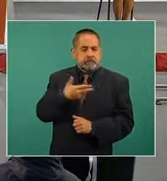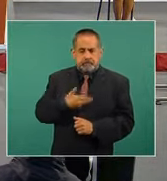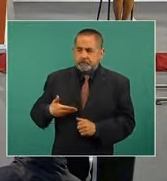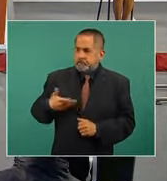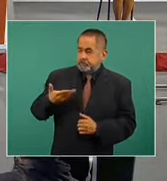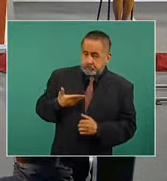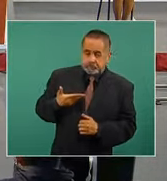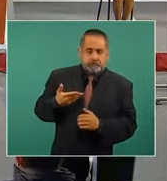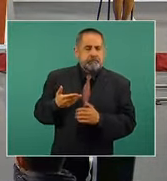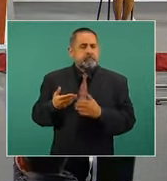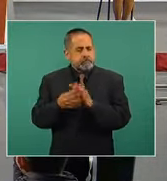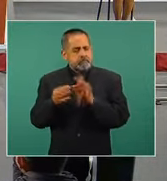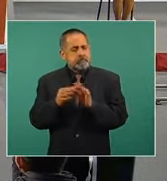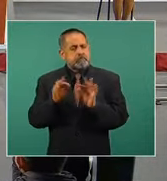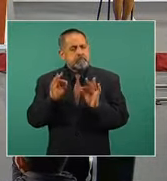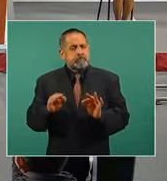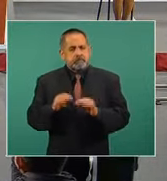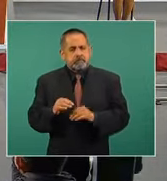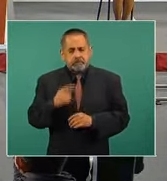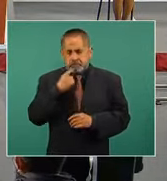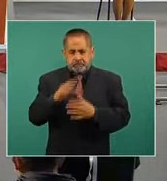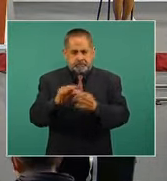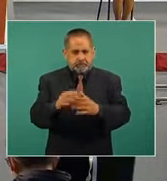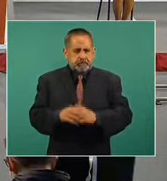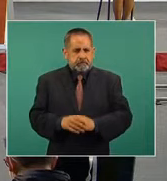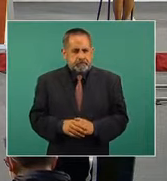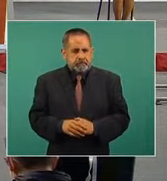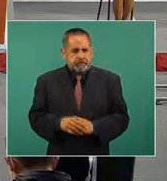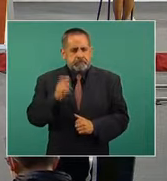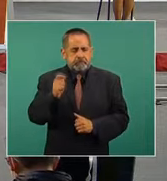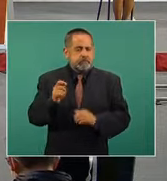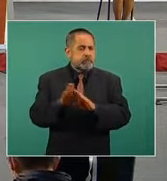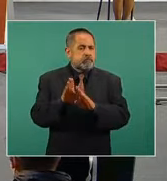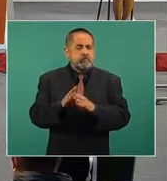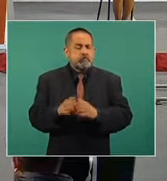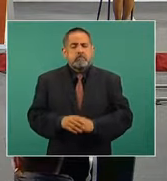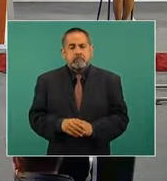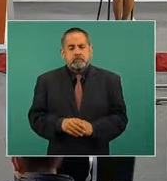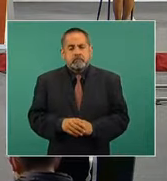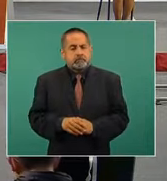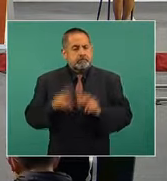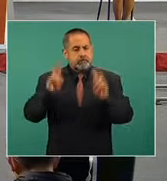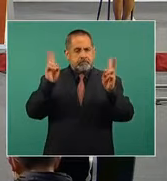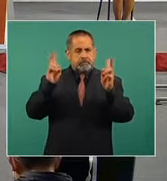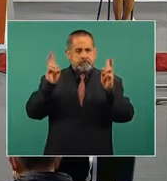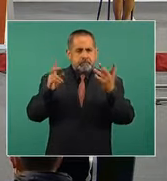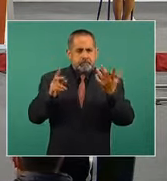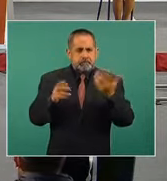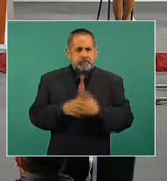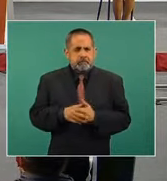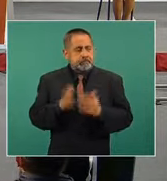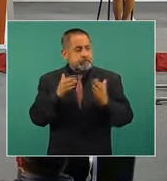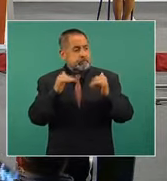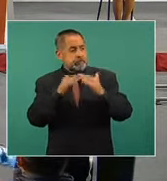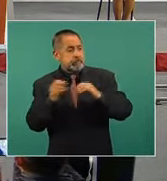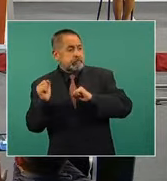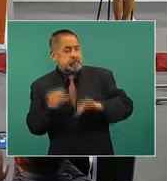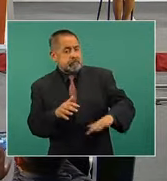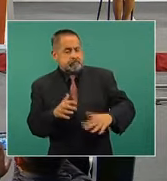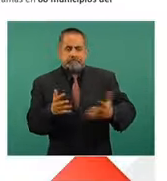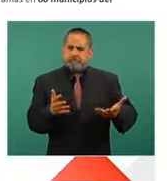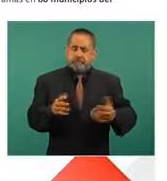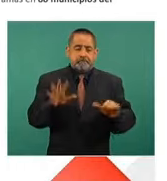y que ya se ha señalado aquí en la que sigue, tiene que ver con el tema de las viviendas abandonadas. Ya lo decía el presidente,